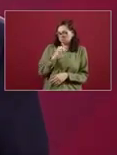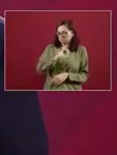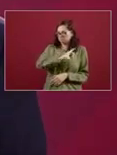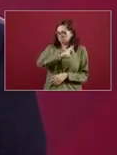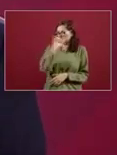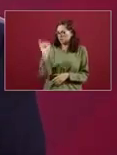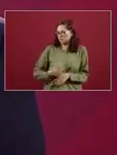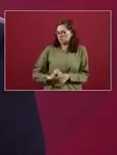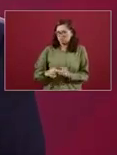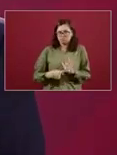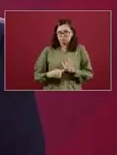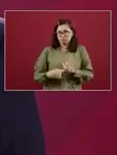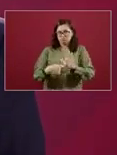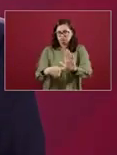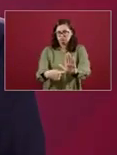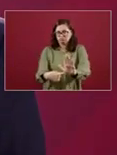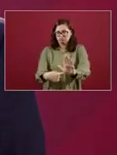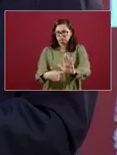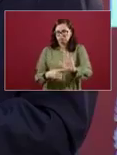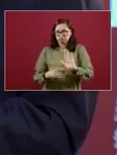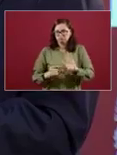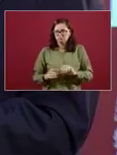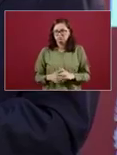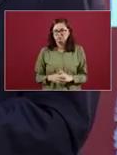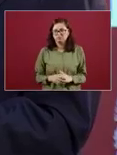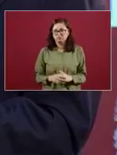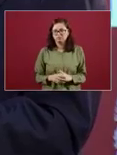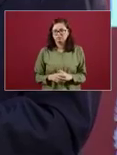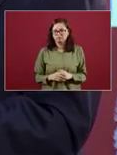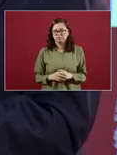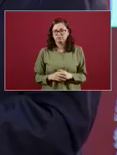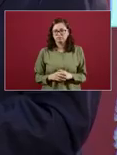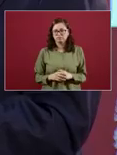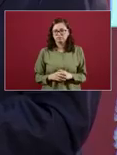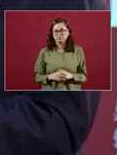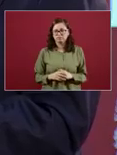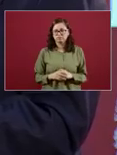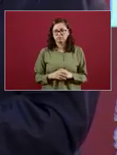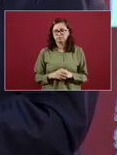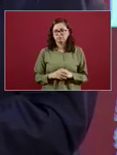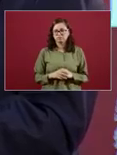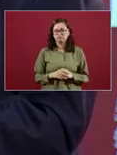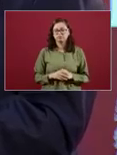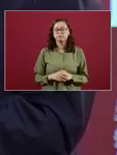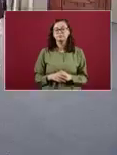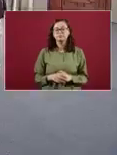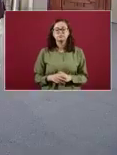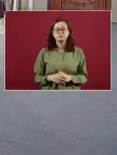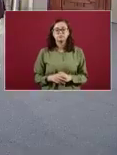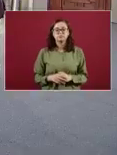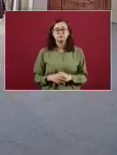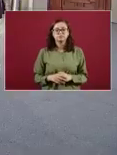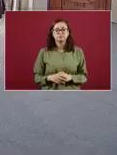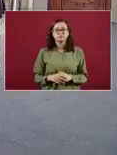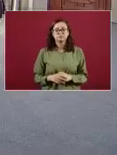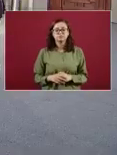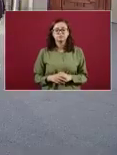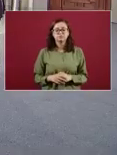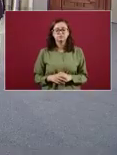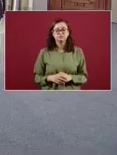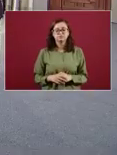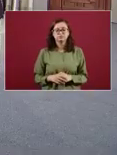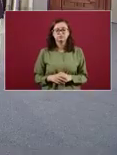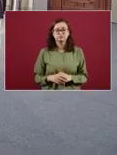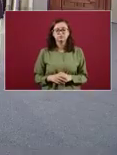carta. ¿Va a conocer este año de un proceso electoral en España que la? Sí, pero eso es, a